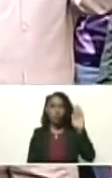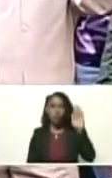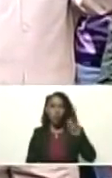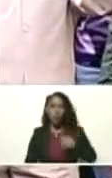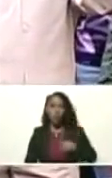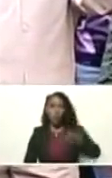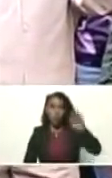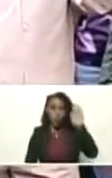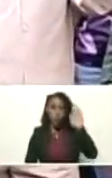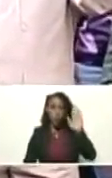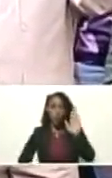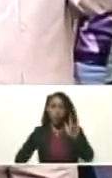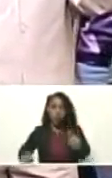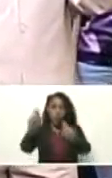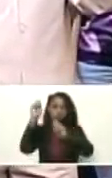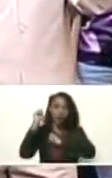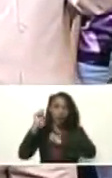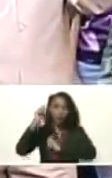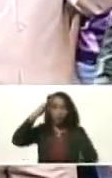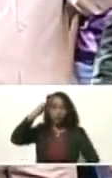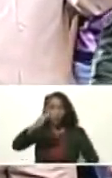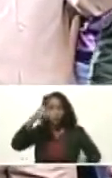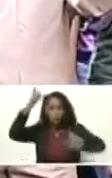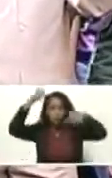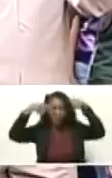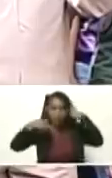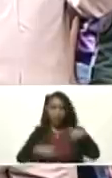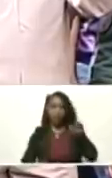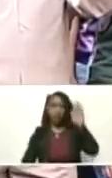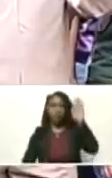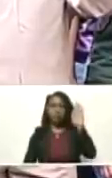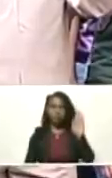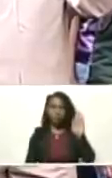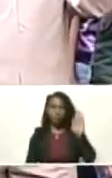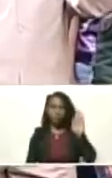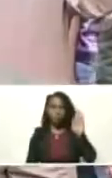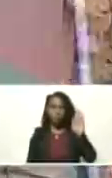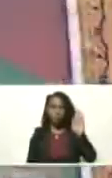juro por el legado de nuestro comandante Hugo Chávez.